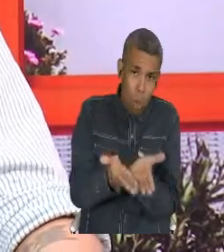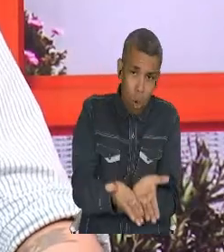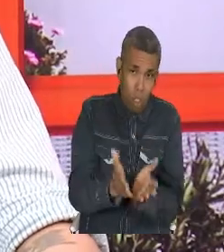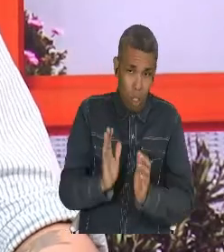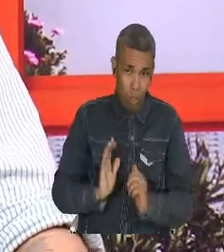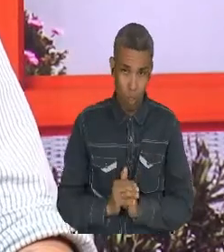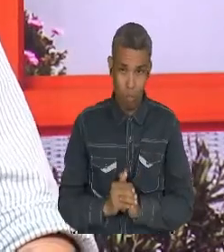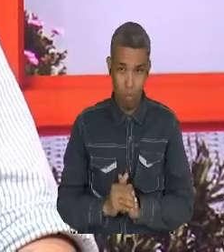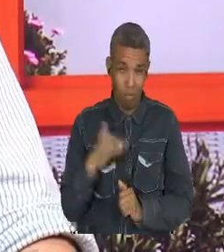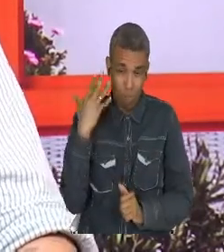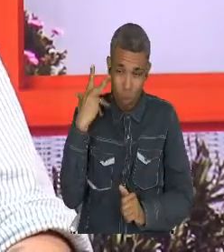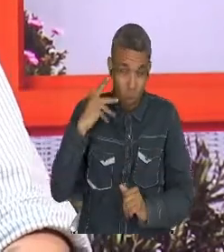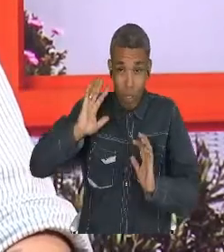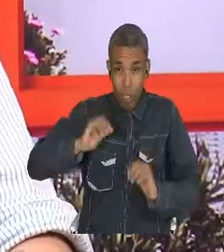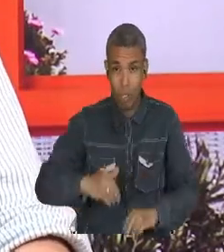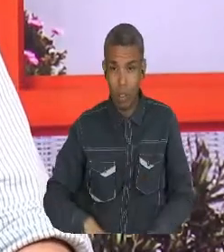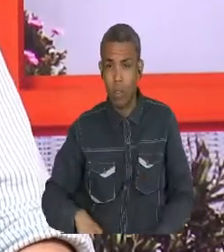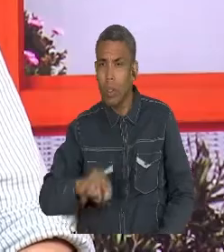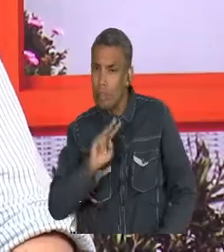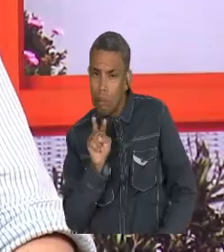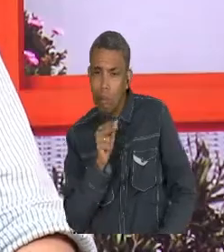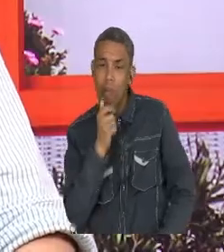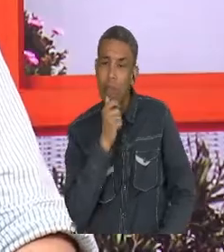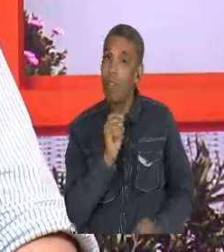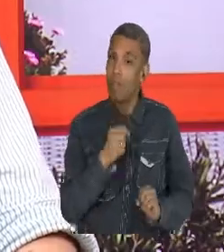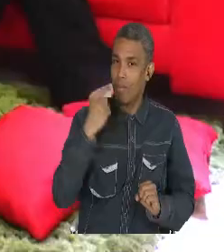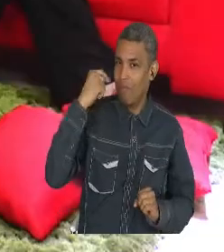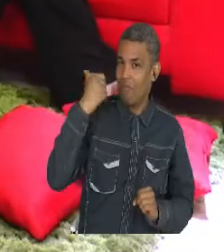convivir con eso todos los días. Entonces, ¿por qué no hacerlo entretenido y eso?